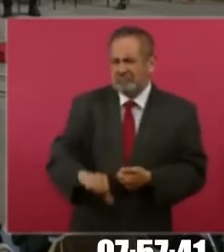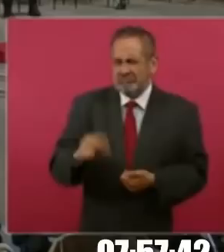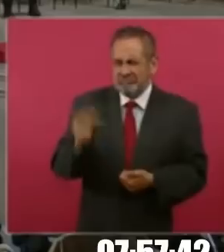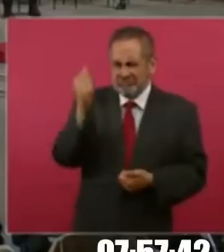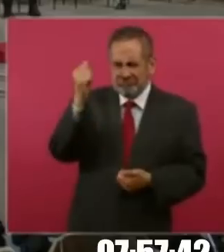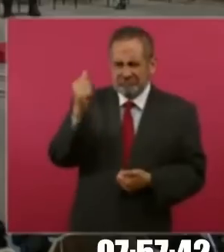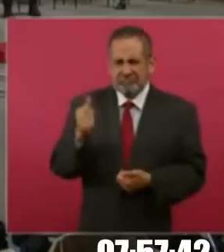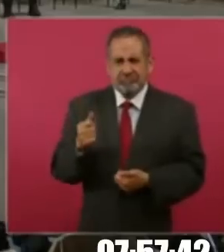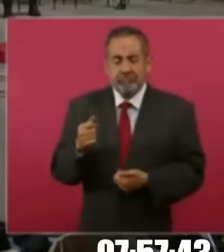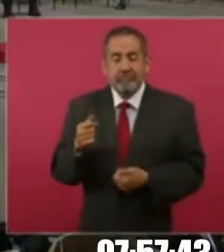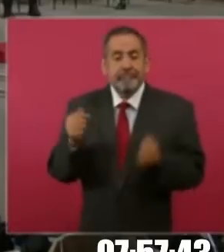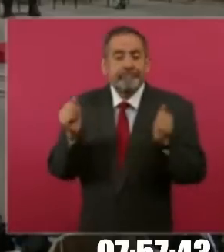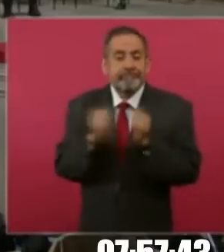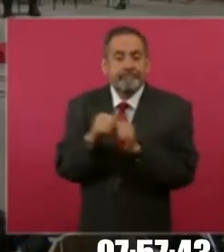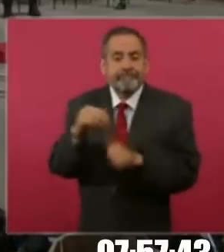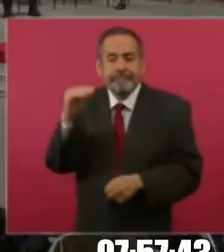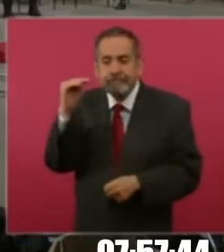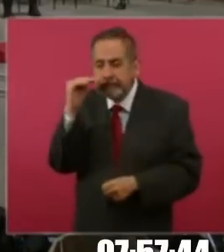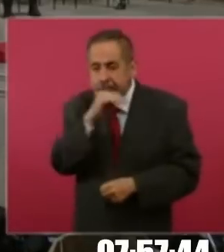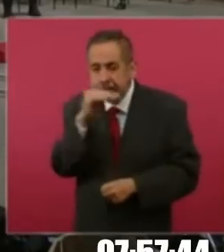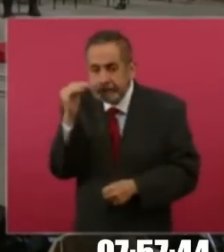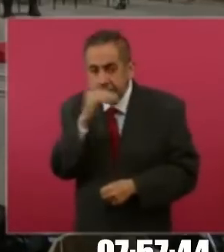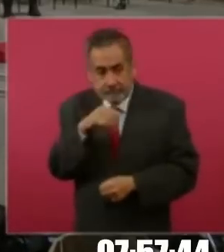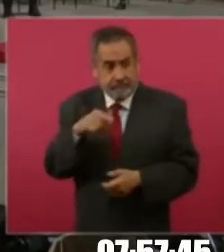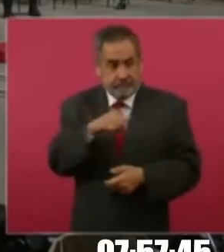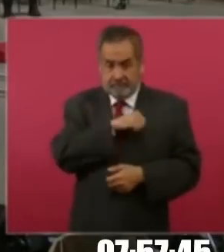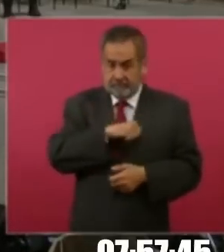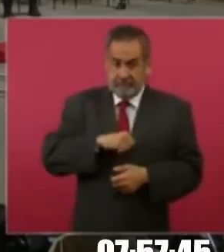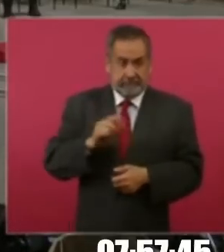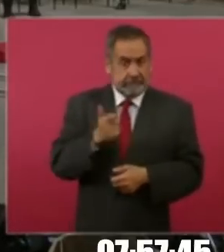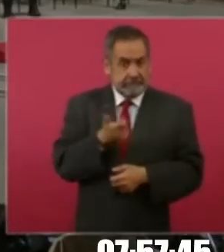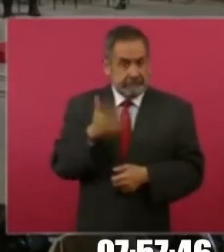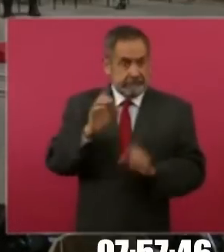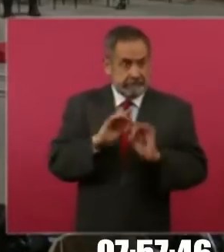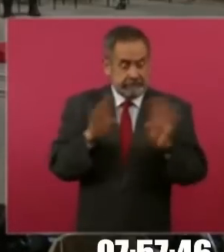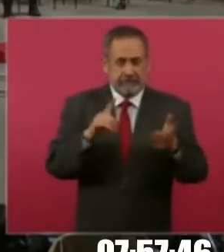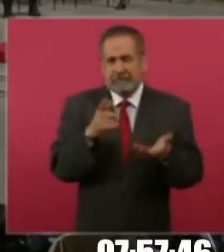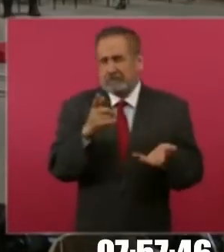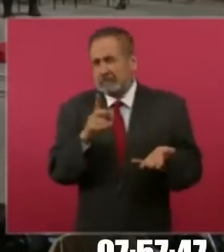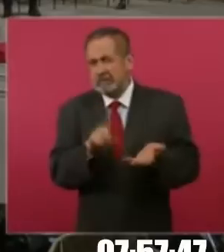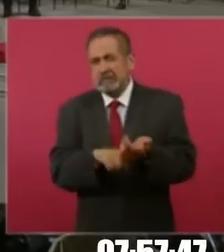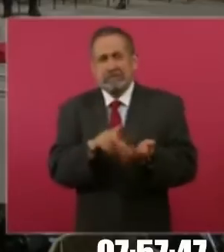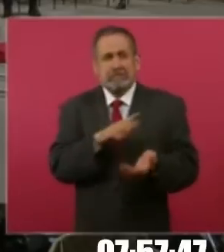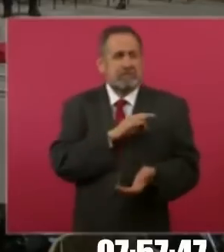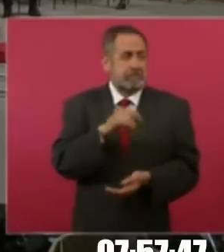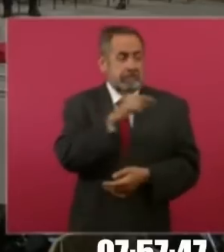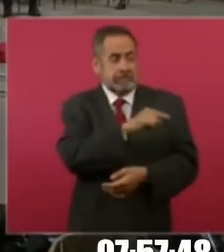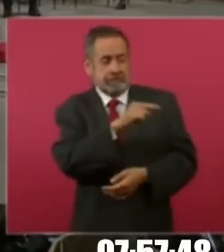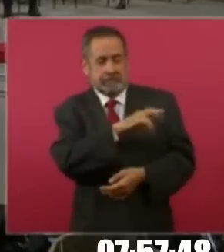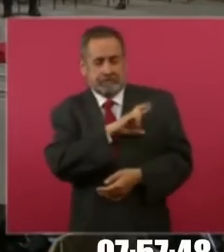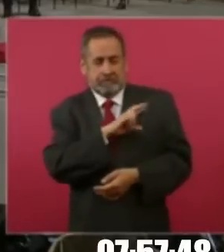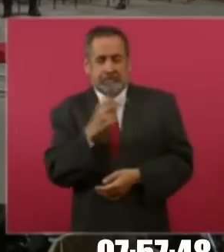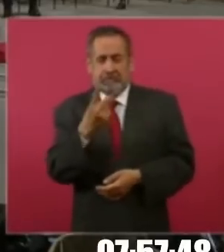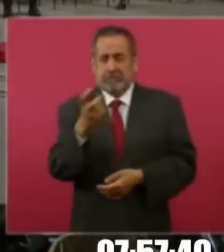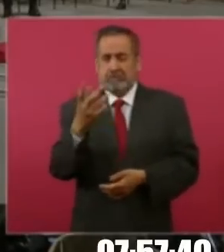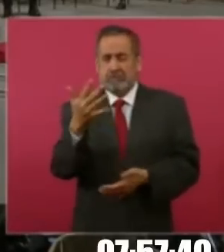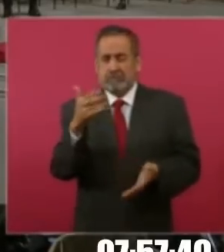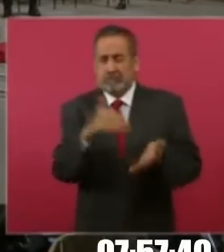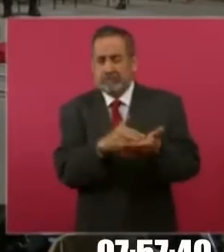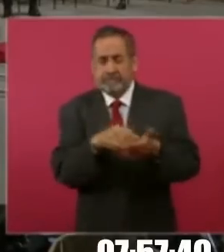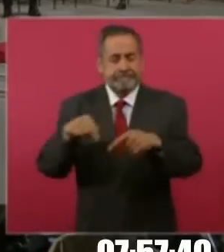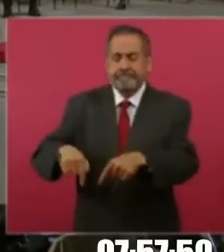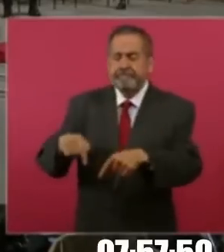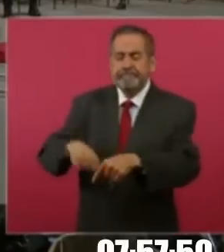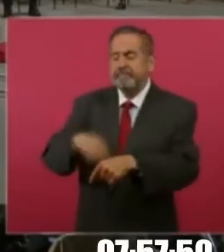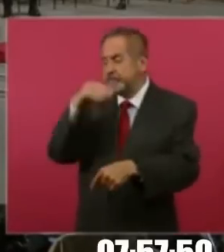y es gratuito son operaciones que comúnmente cuestan 250 mil pesos Haití es gratuito